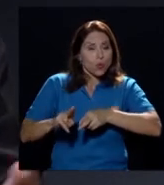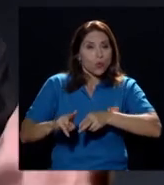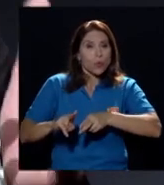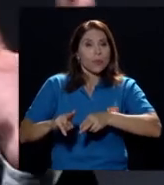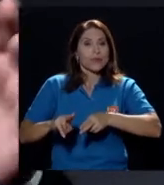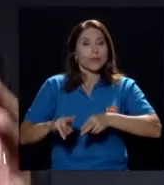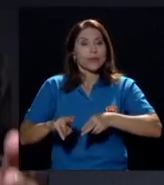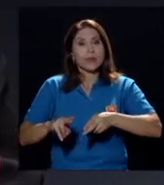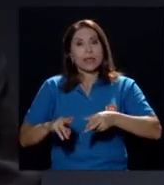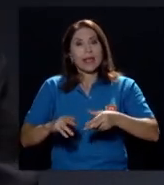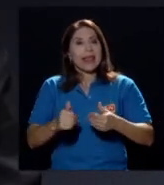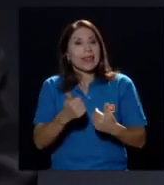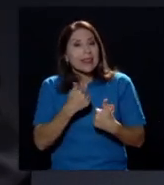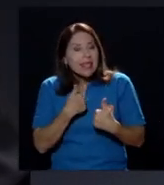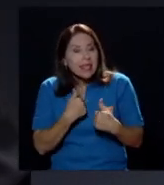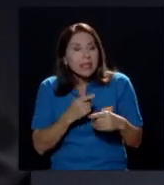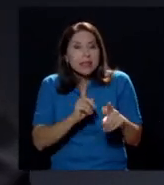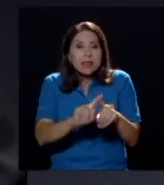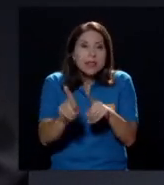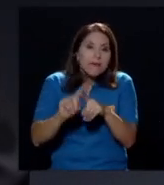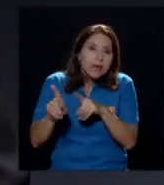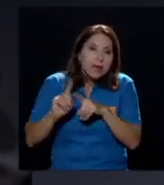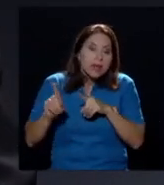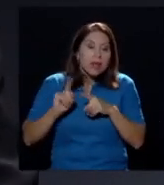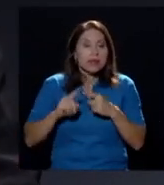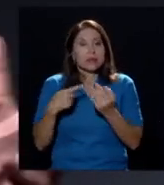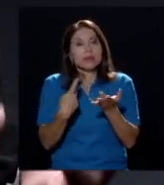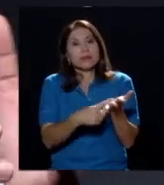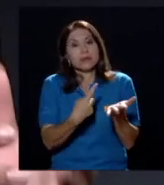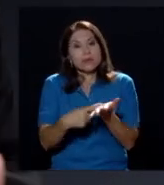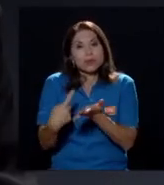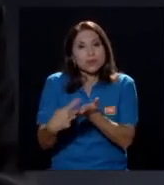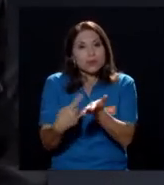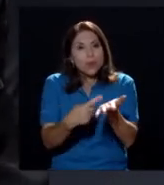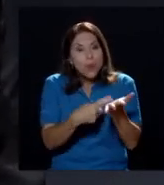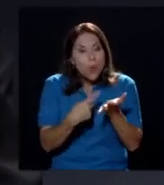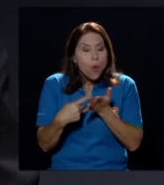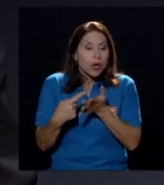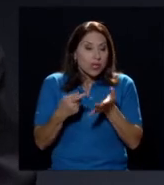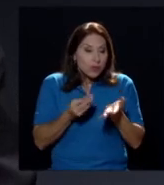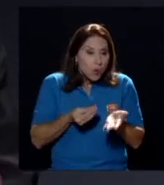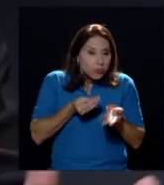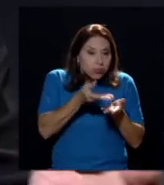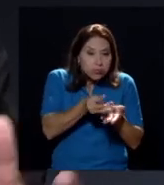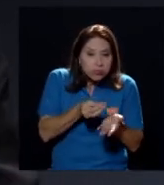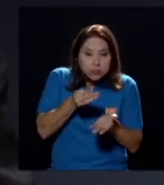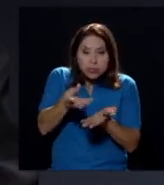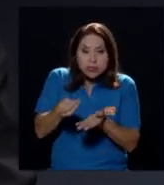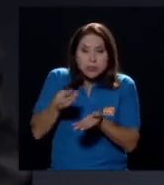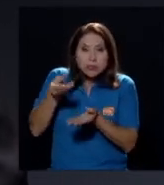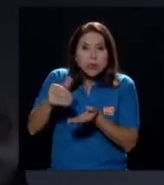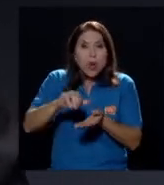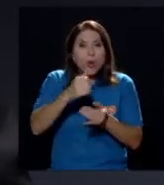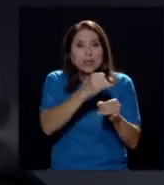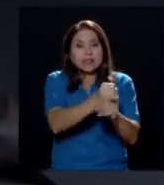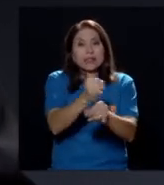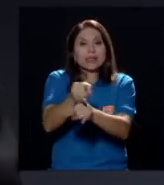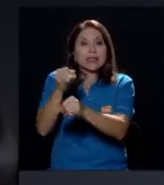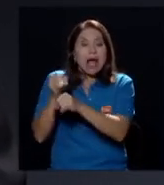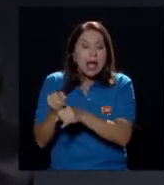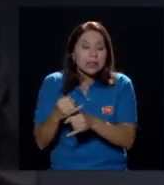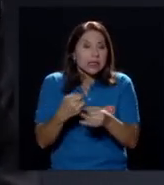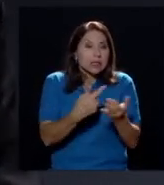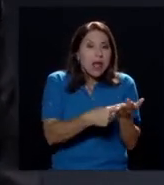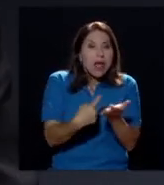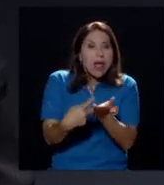pasa por una serie de discusiones y de foros metodológicos y con otras instancias. De hecho, hay una de las variables